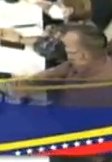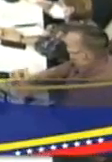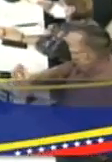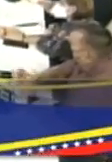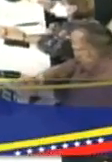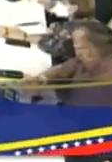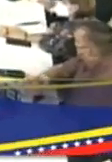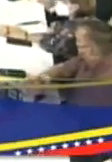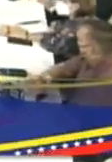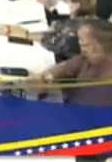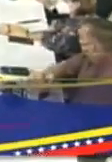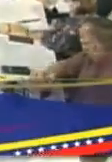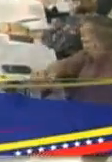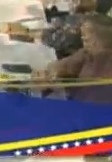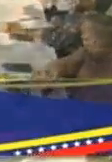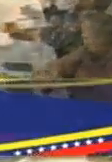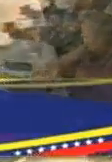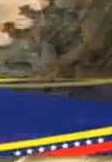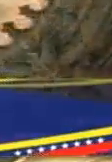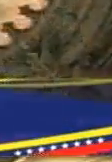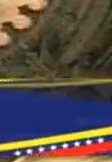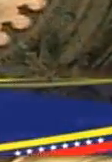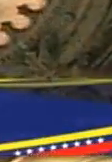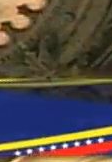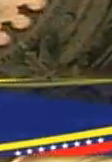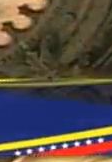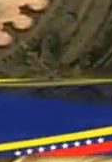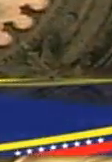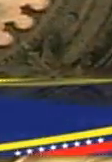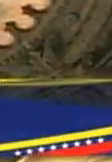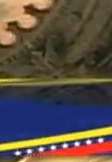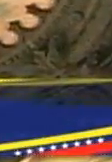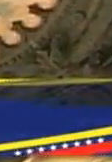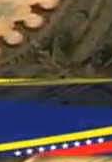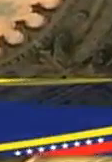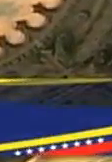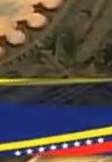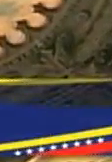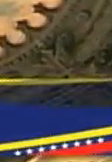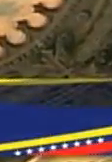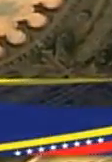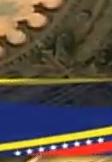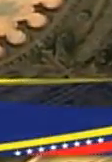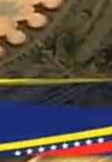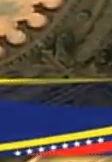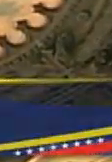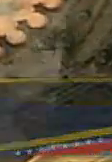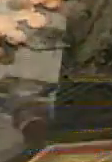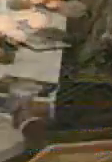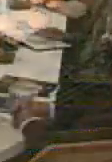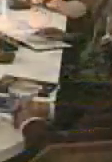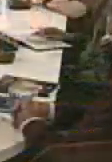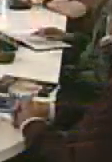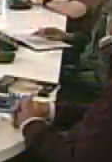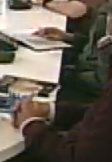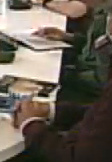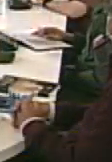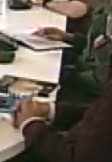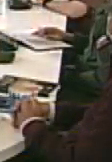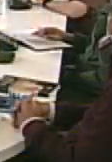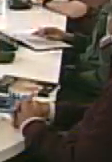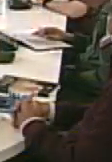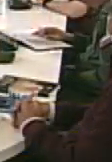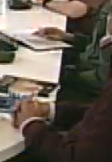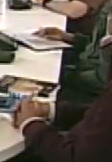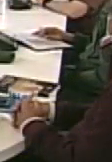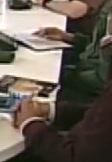para revisar cifras, datos, para revisar propuestas, para saber cómo vamos en el